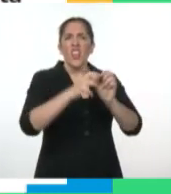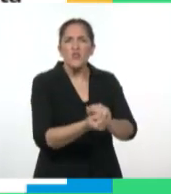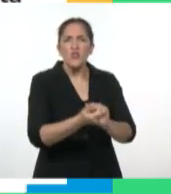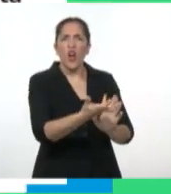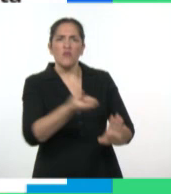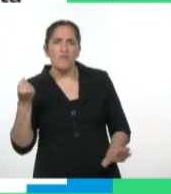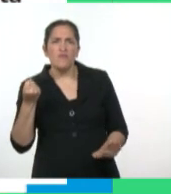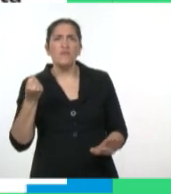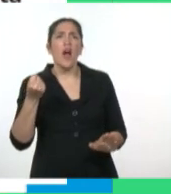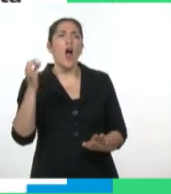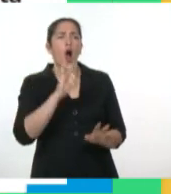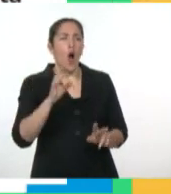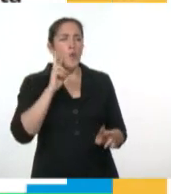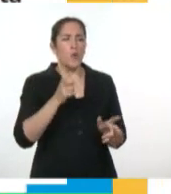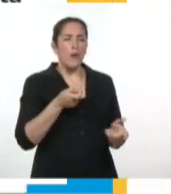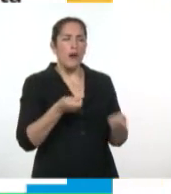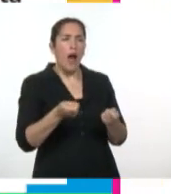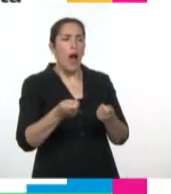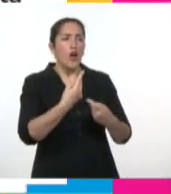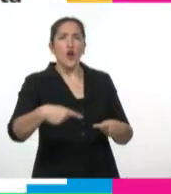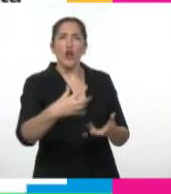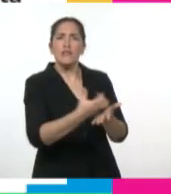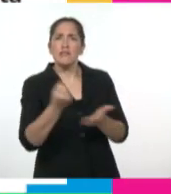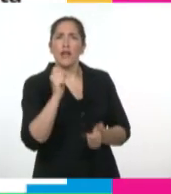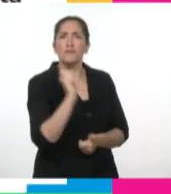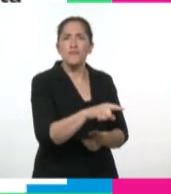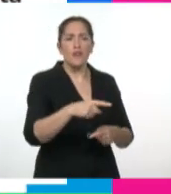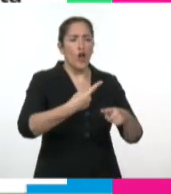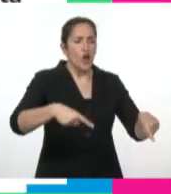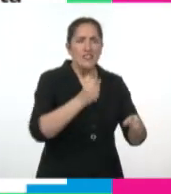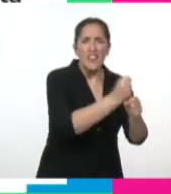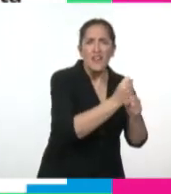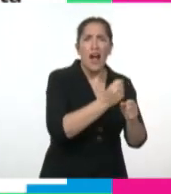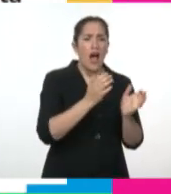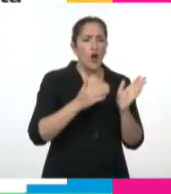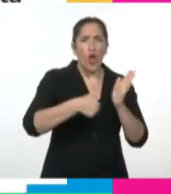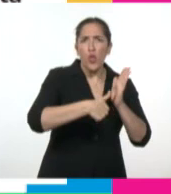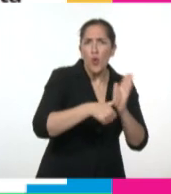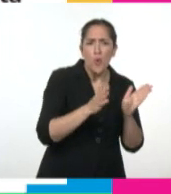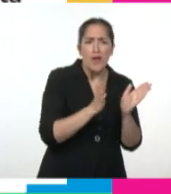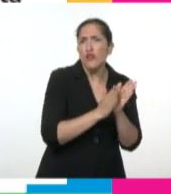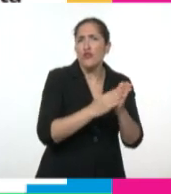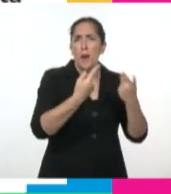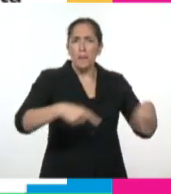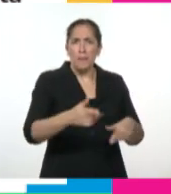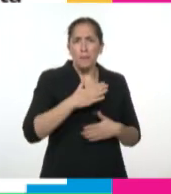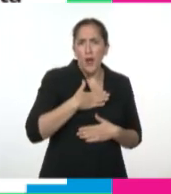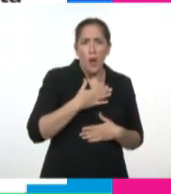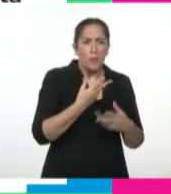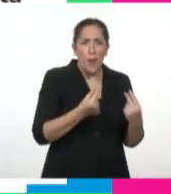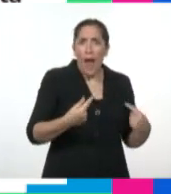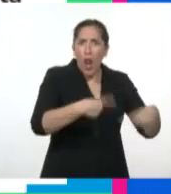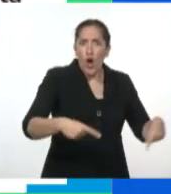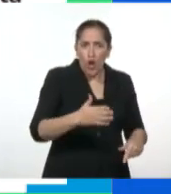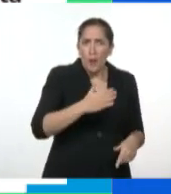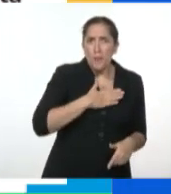retención o distracción indebida de objetos, instrumentos de trabajo, documentos personales, bienes, valores y derechos